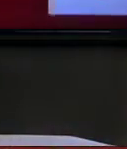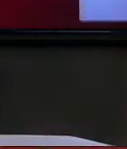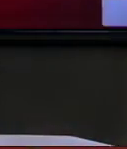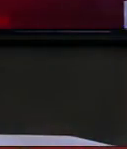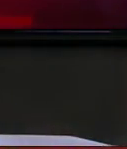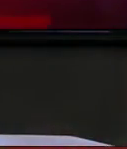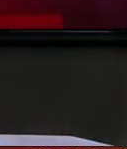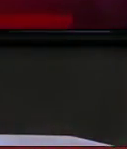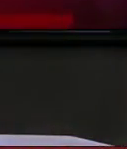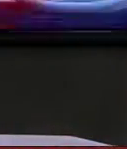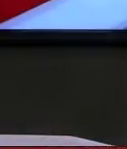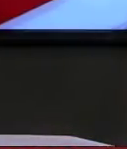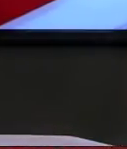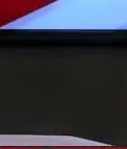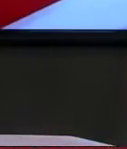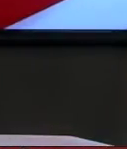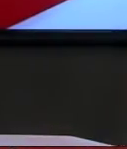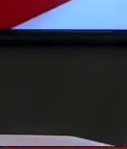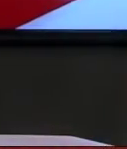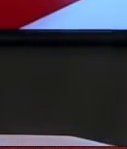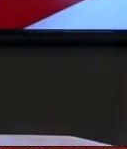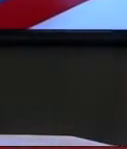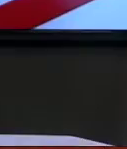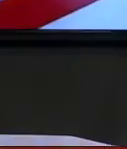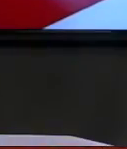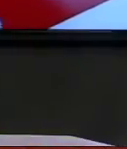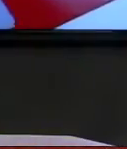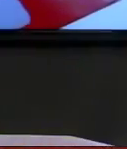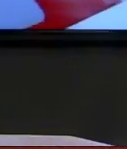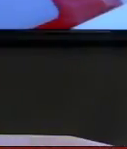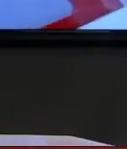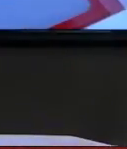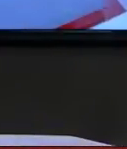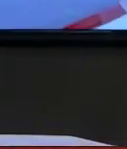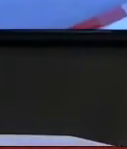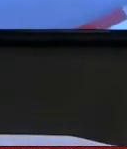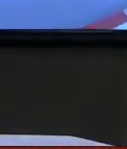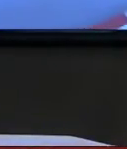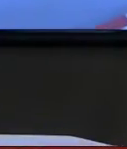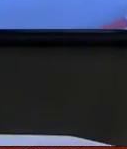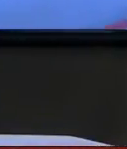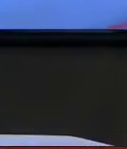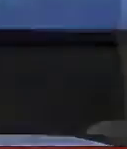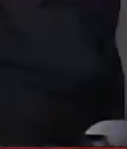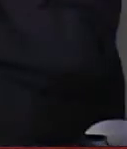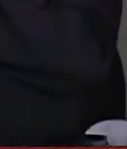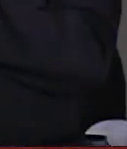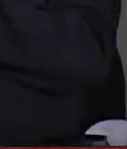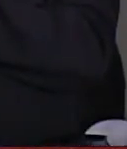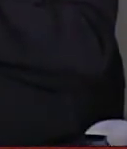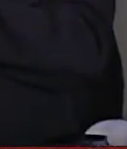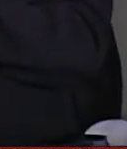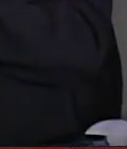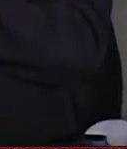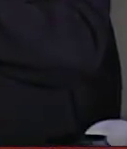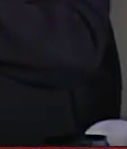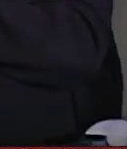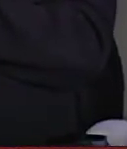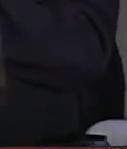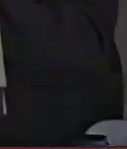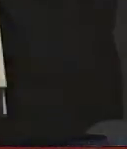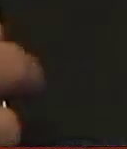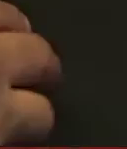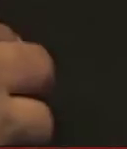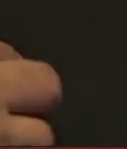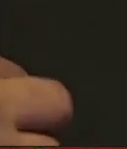Gracias, Jimena, por tan interesantes propuestas de la moda. Muchísimas gracias. El filósofo español Fernando Savater estuvo aquí en México. Presentó su libro